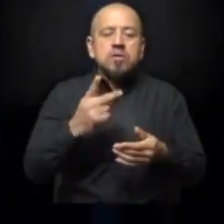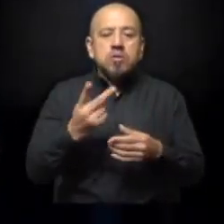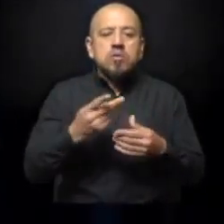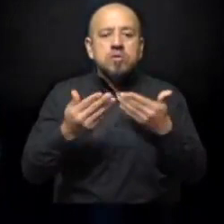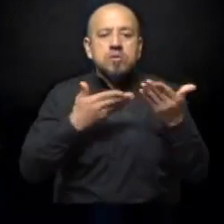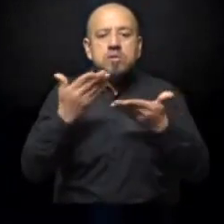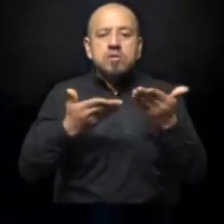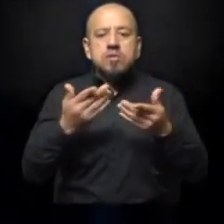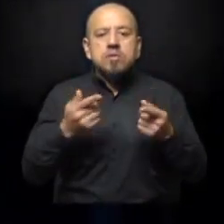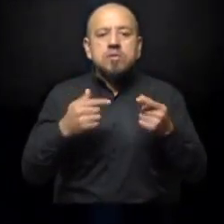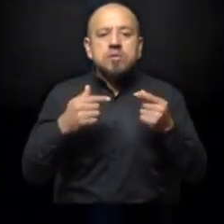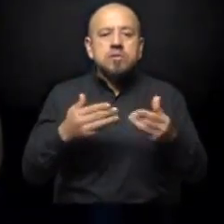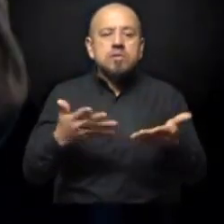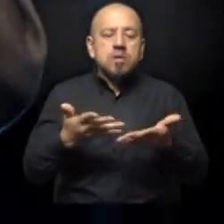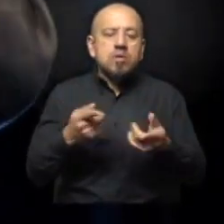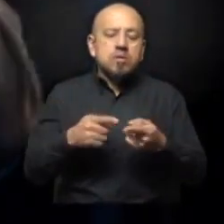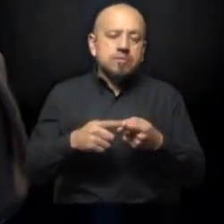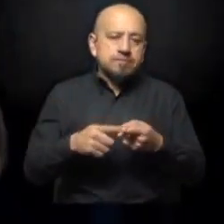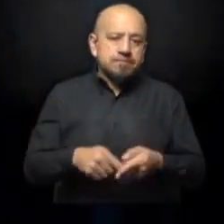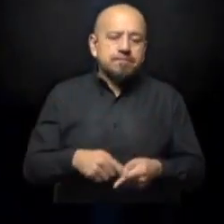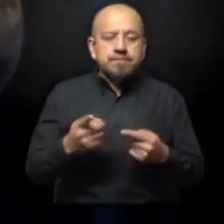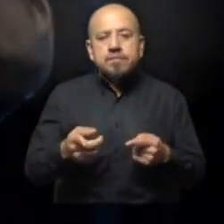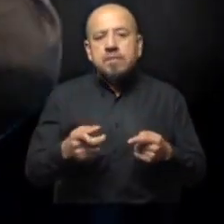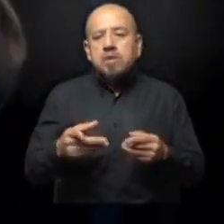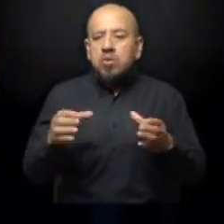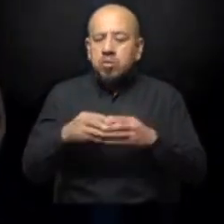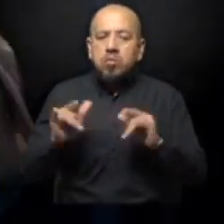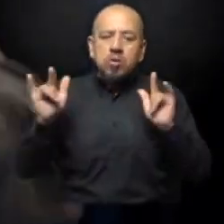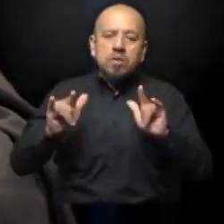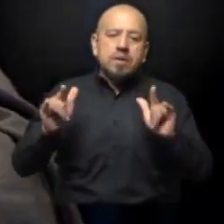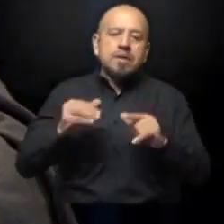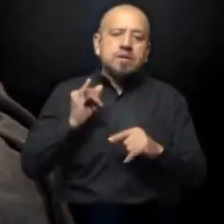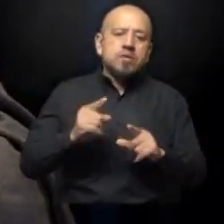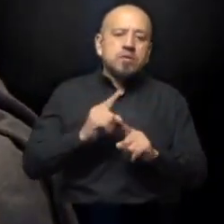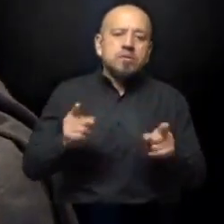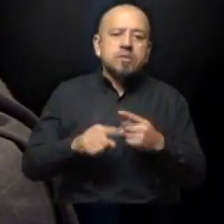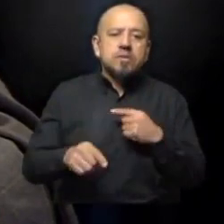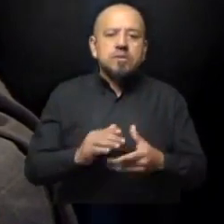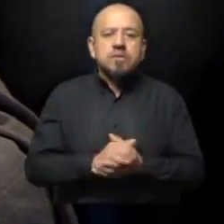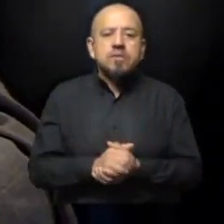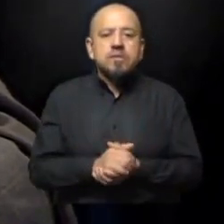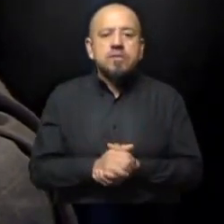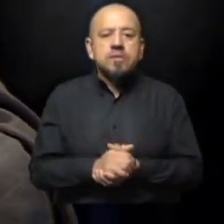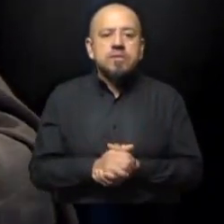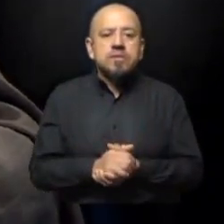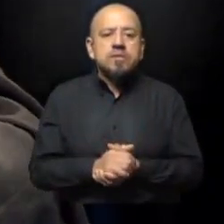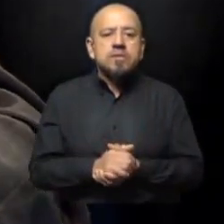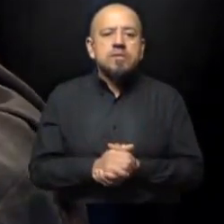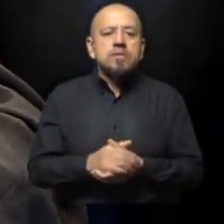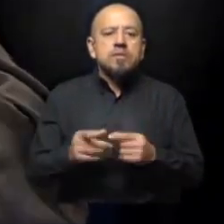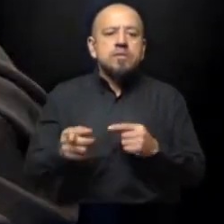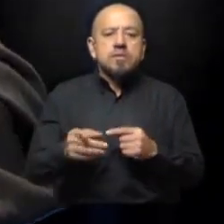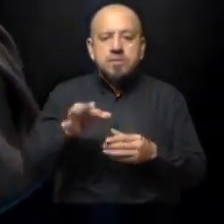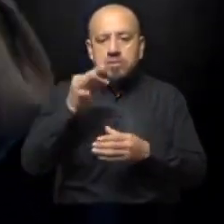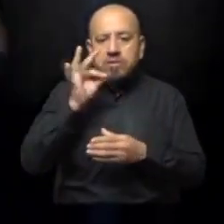vamos a meternos en ese mundo de las bandas de hacerlo no hacerlo me parece bien me encanta vamos a tomar un